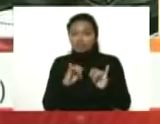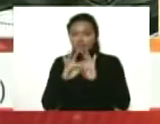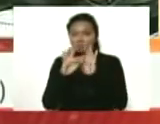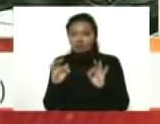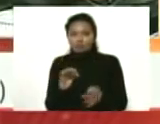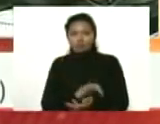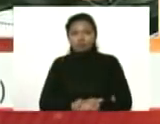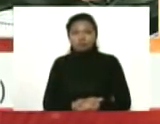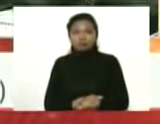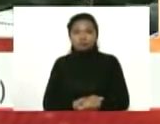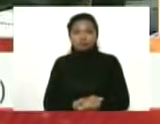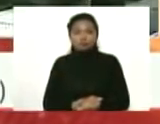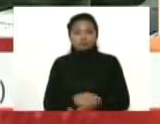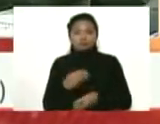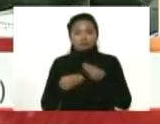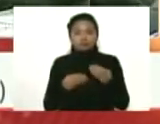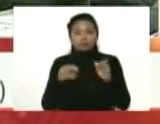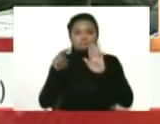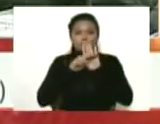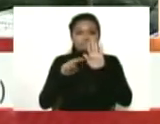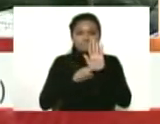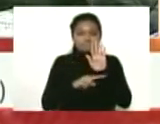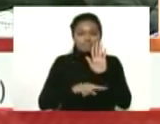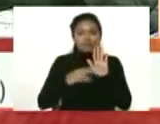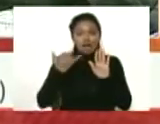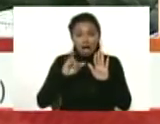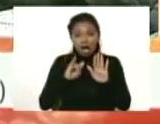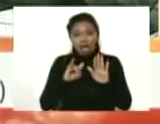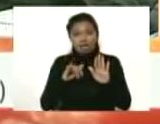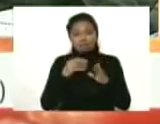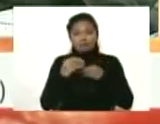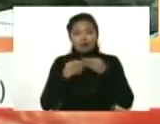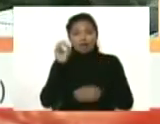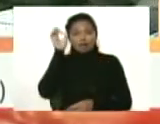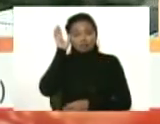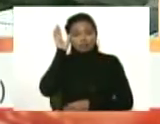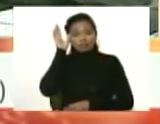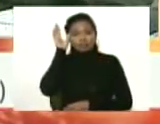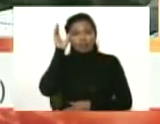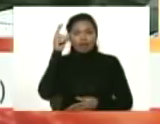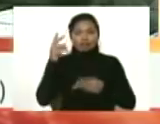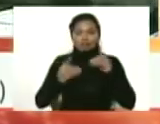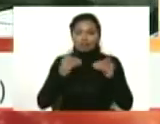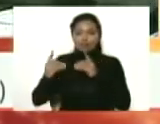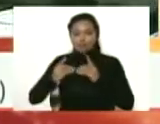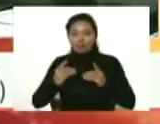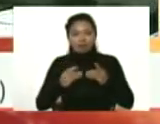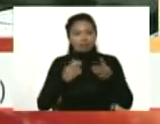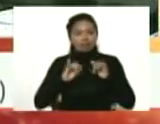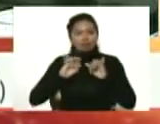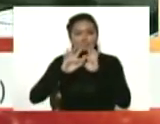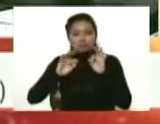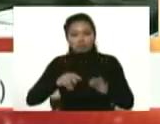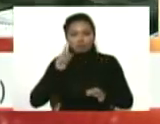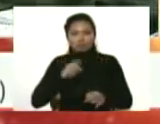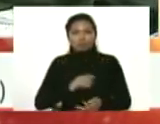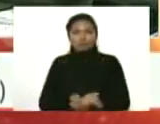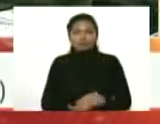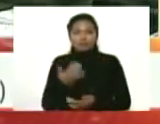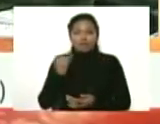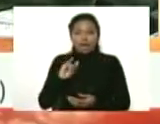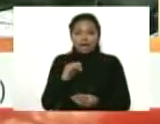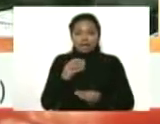que había que instruirse para las ideas, para el debate, para la dialéctica, había